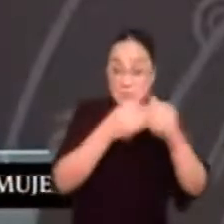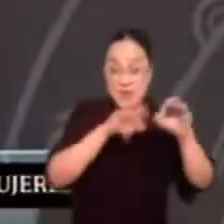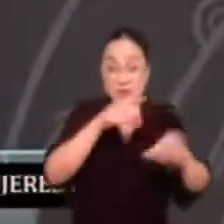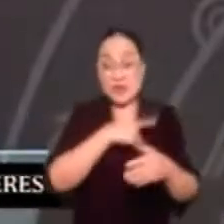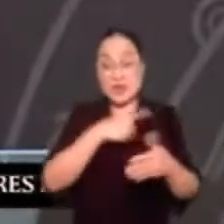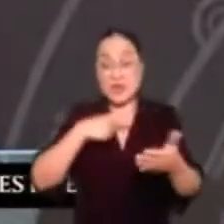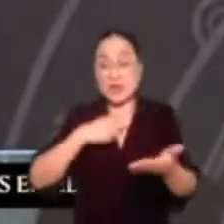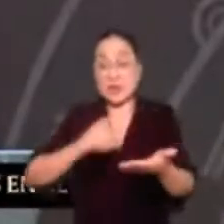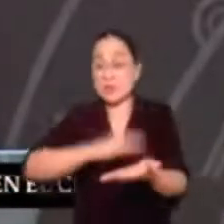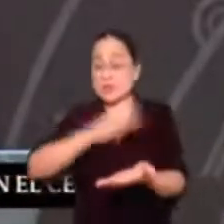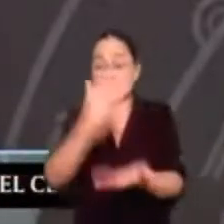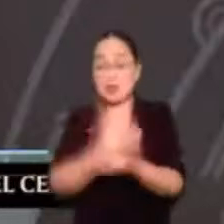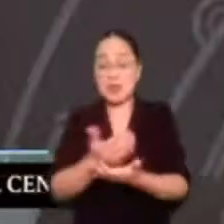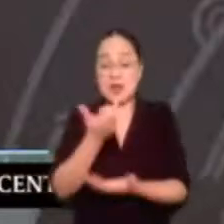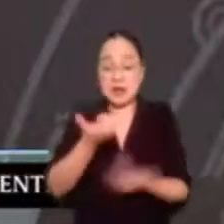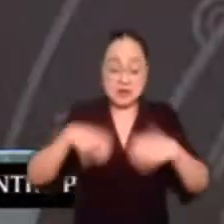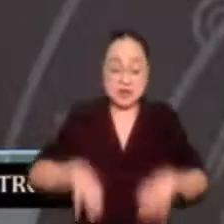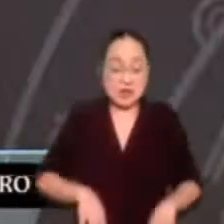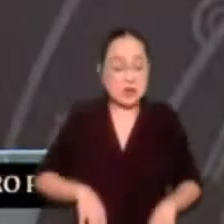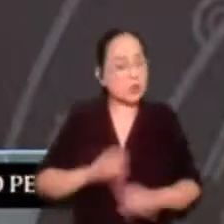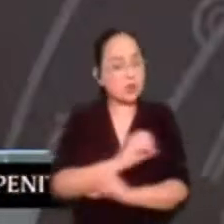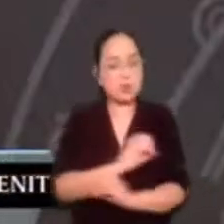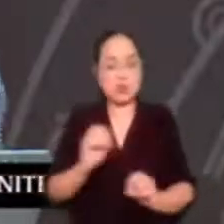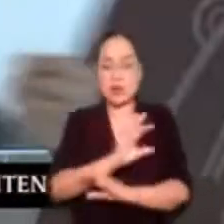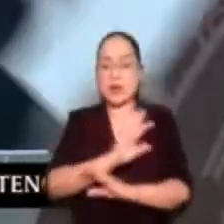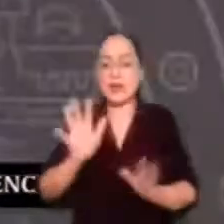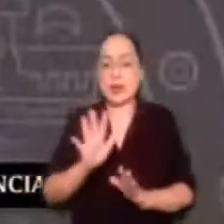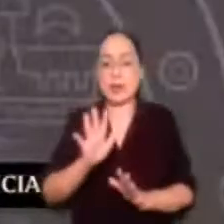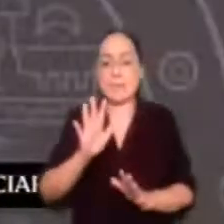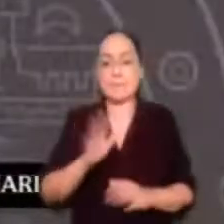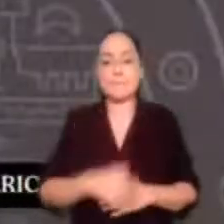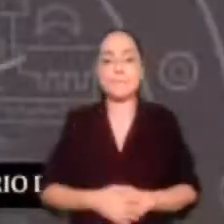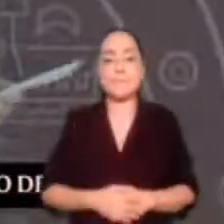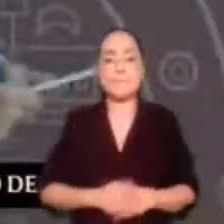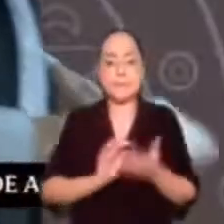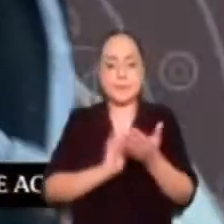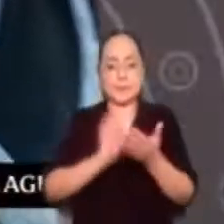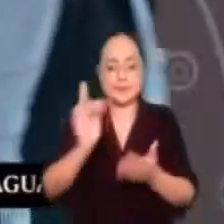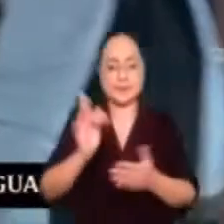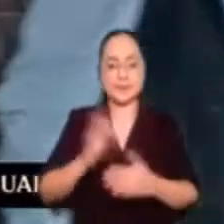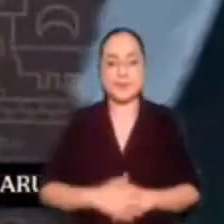acumulando más deuda. Gracias. Gracias, hasta la semana que entra.